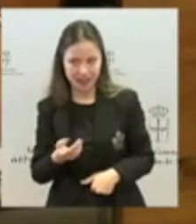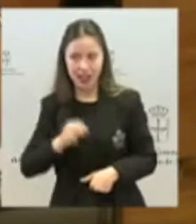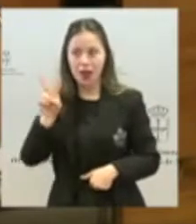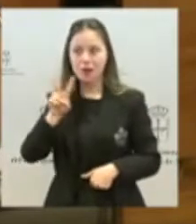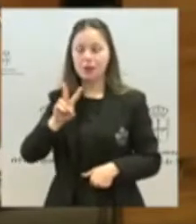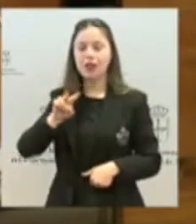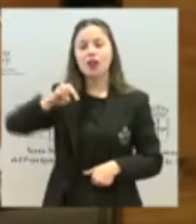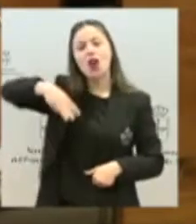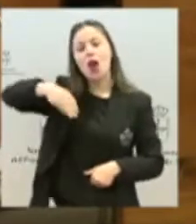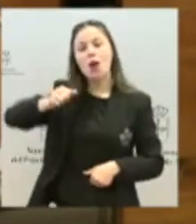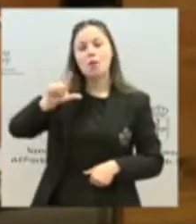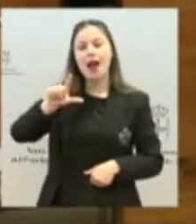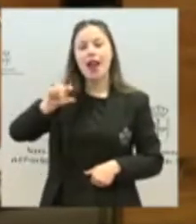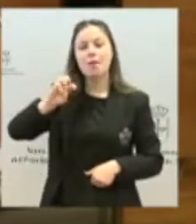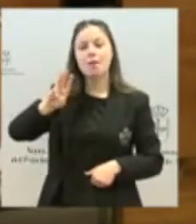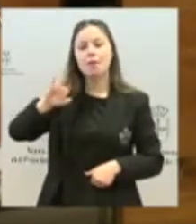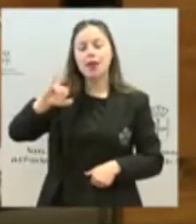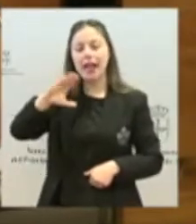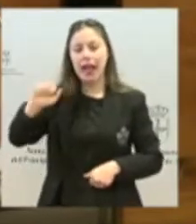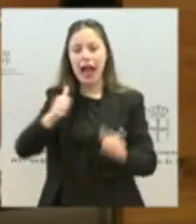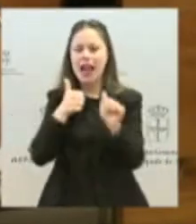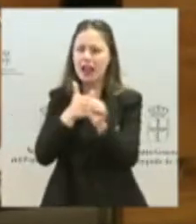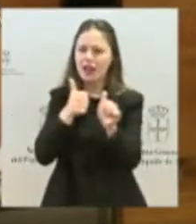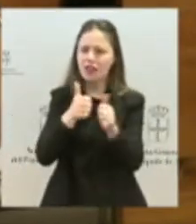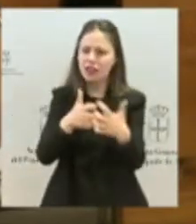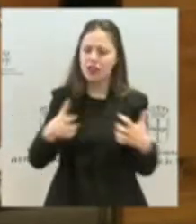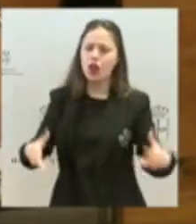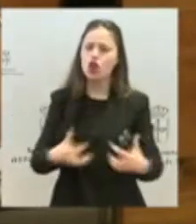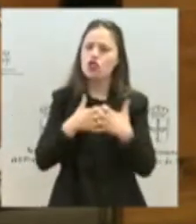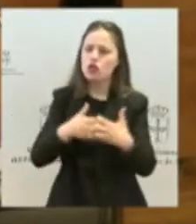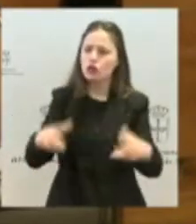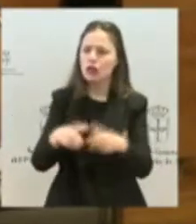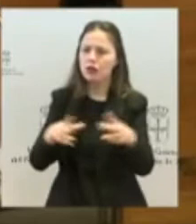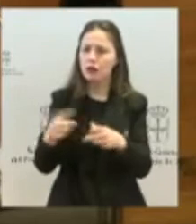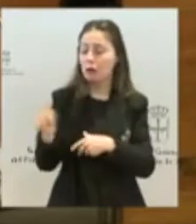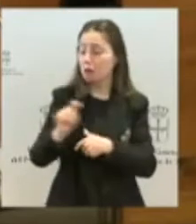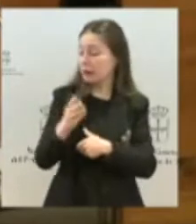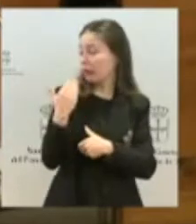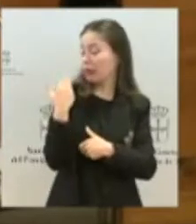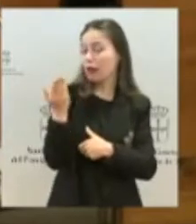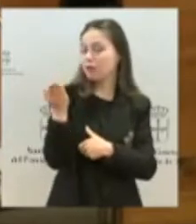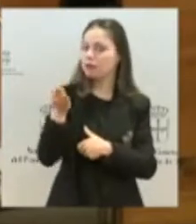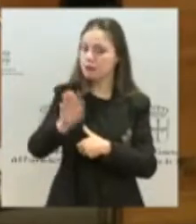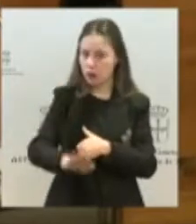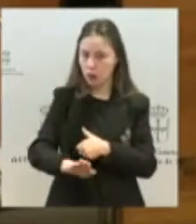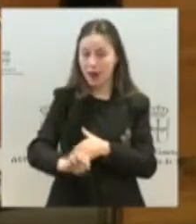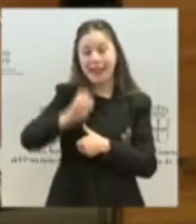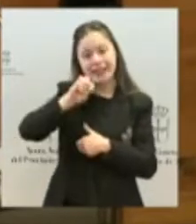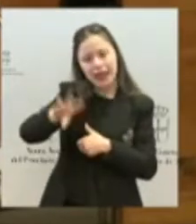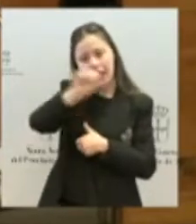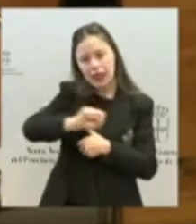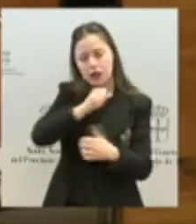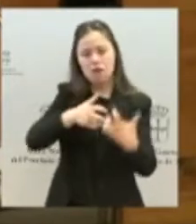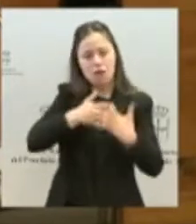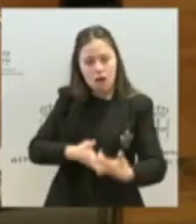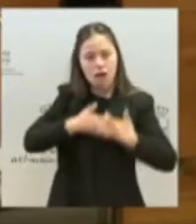un referente de la lucha social en el barrio, murió hace unos meses tras 13 años peleando con la Administración asturiana para que